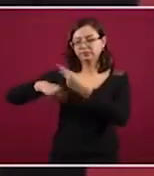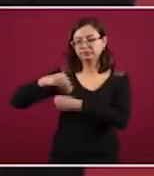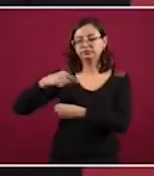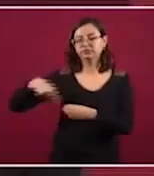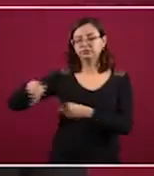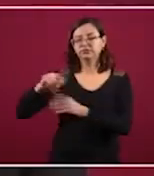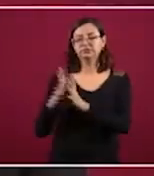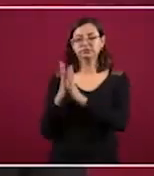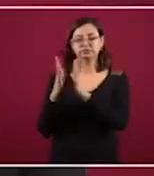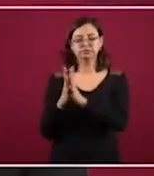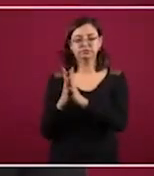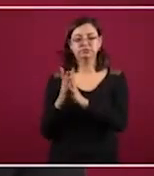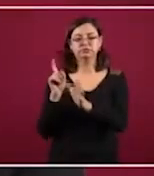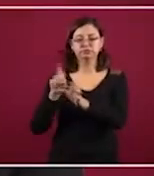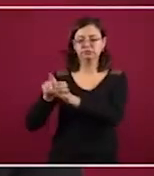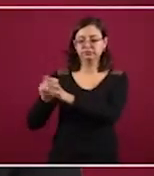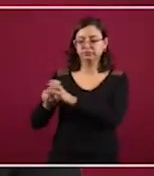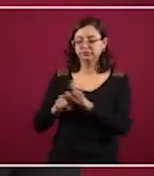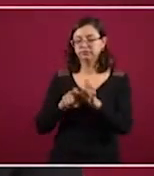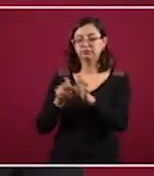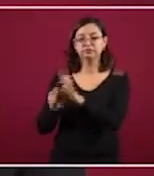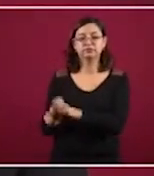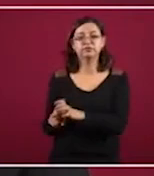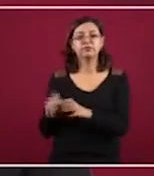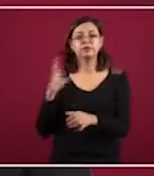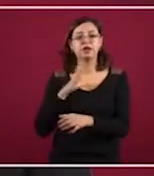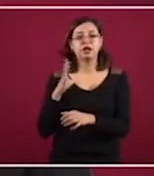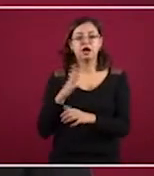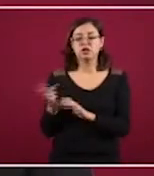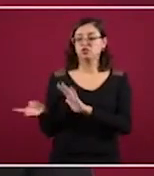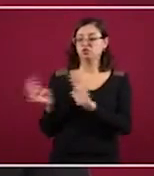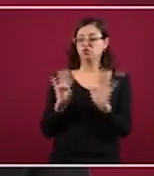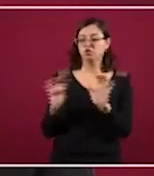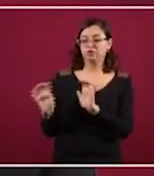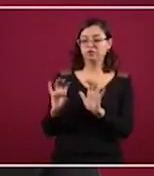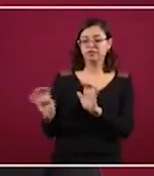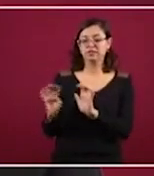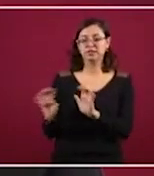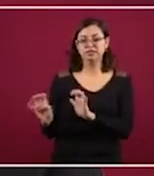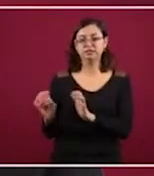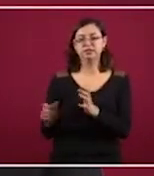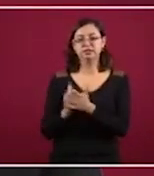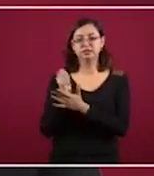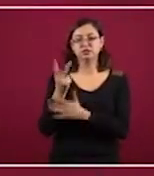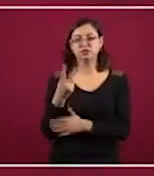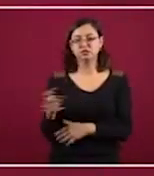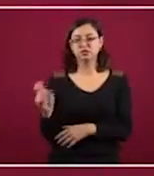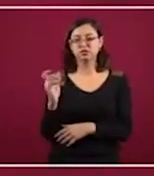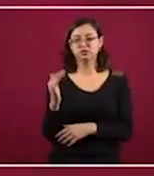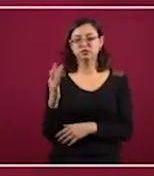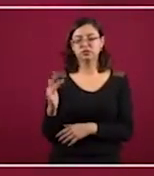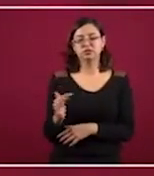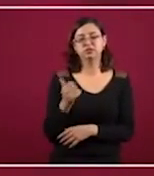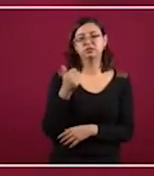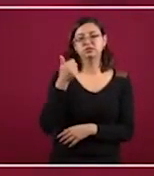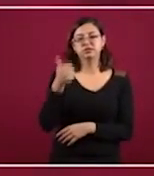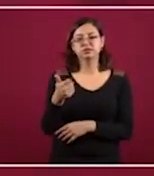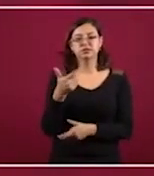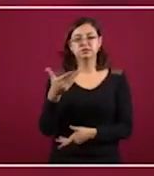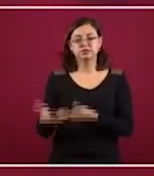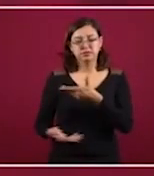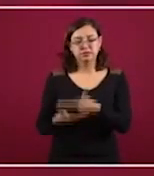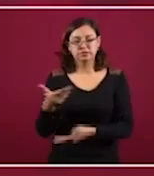en 900 ciudades en el país con cámaras de comercio 256 con cámaras es con todos los